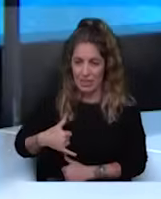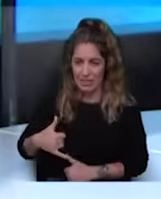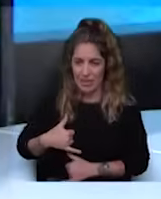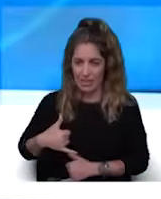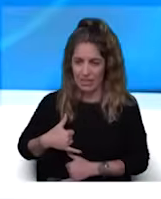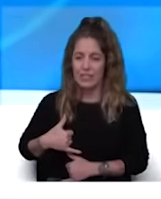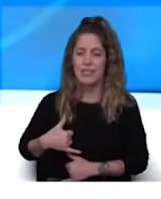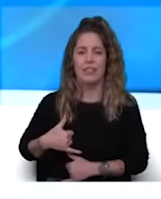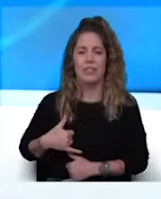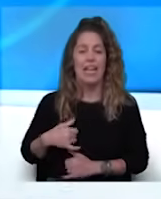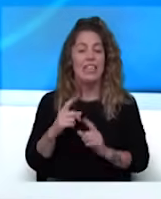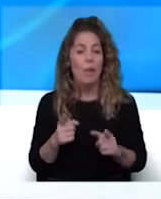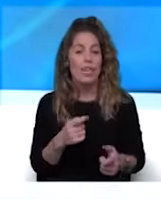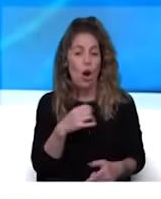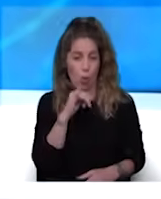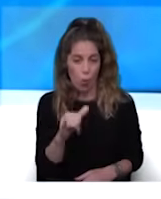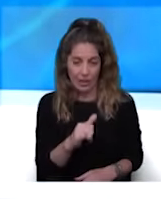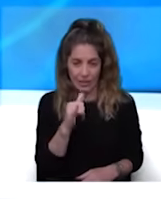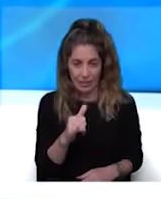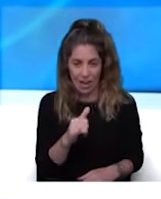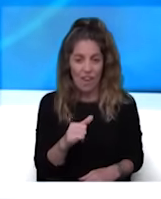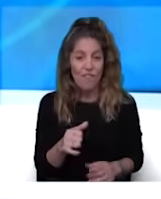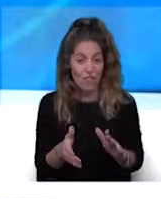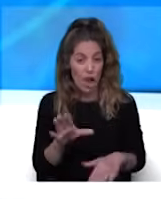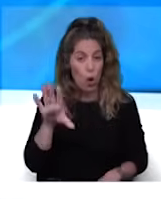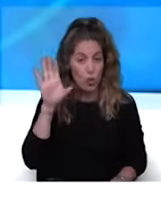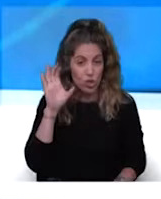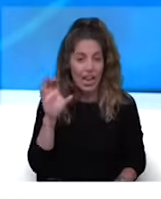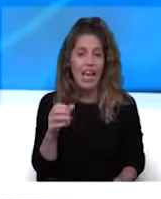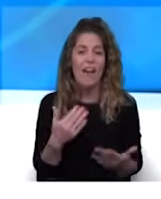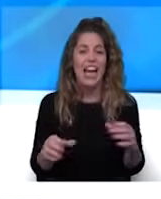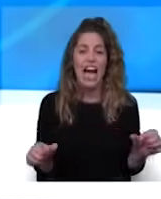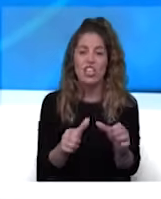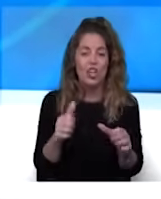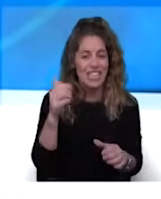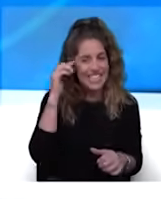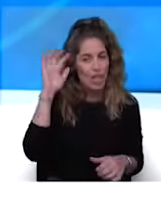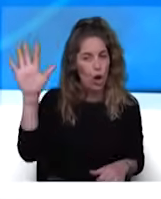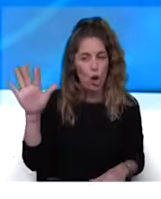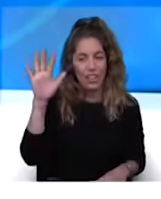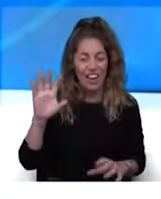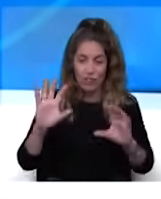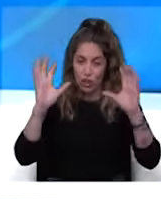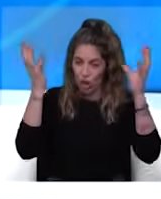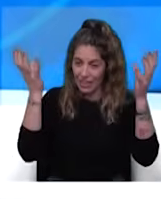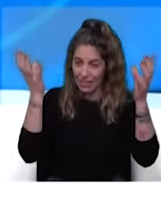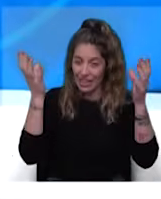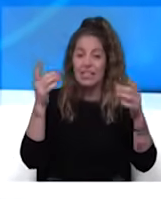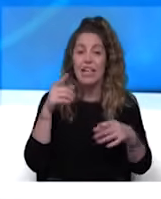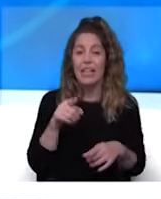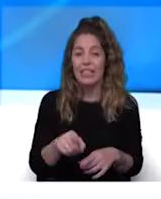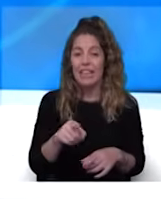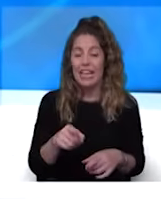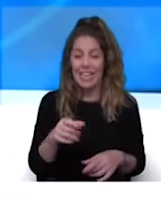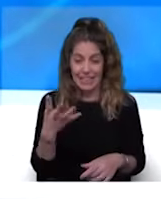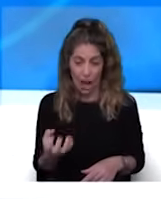eh y habla de por ejemplo van a escuchar que habla de acciones psicológicas violentas en el este En